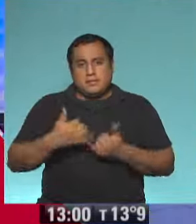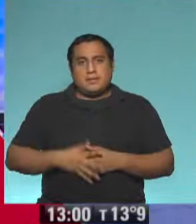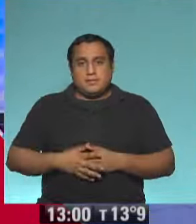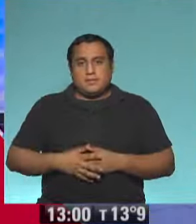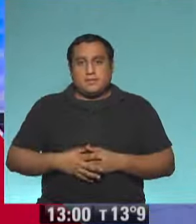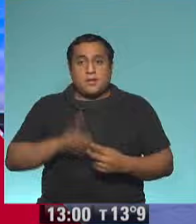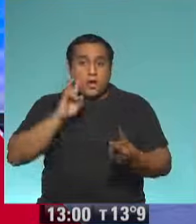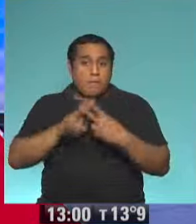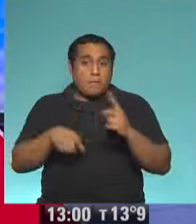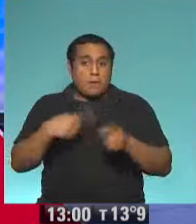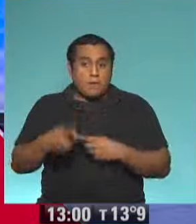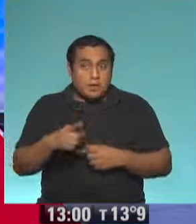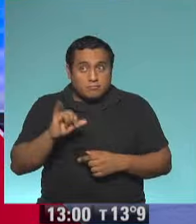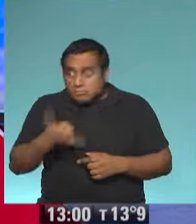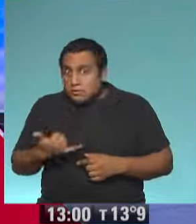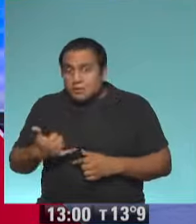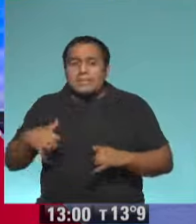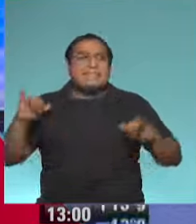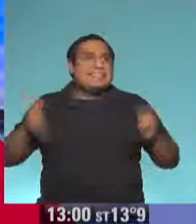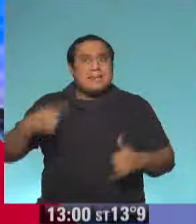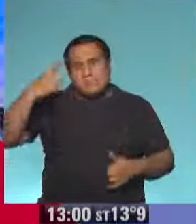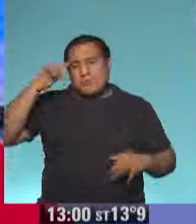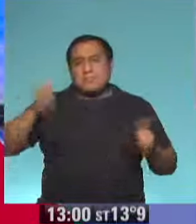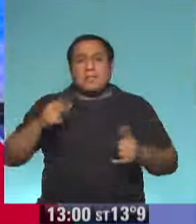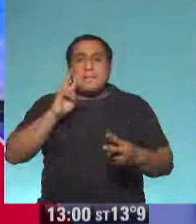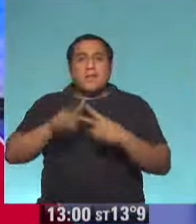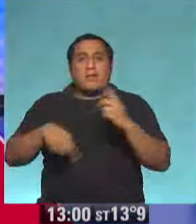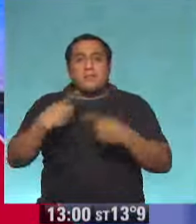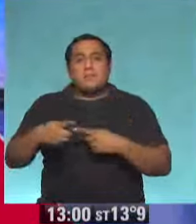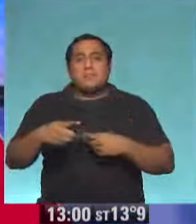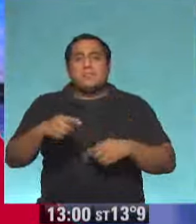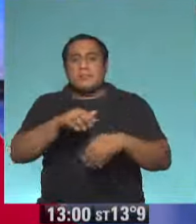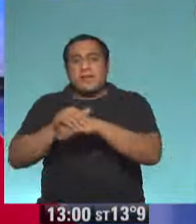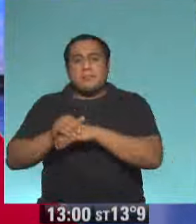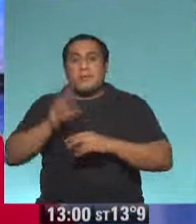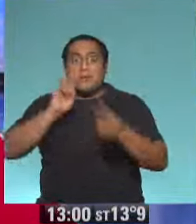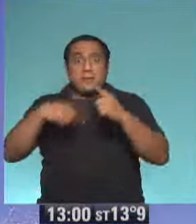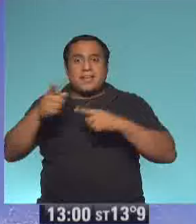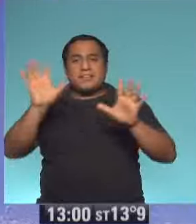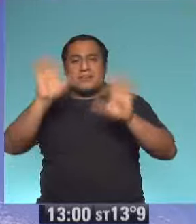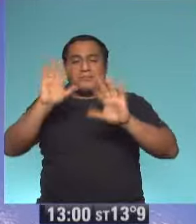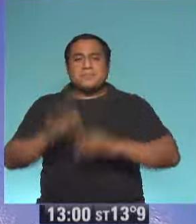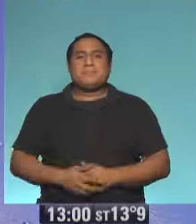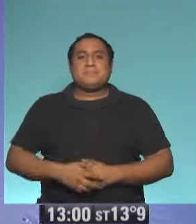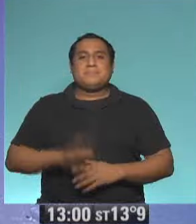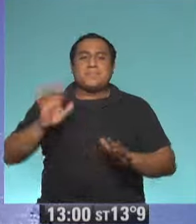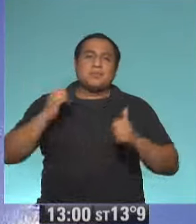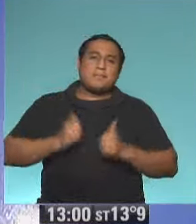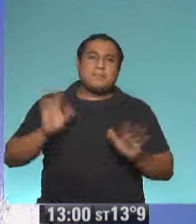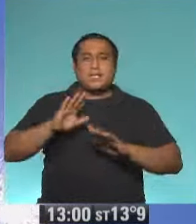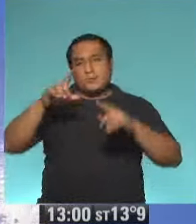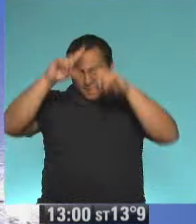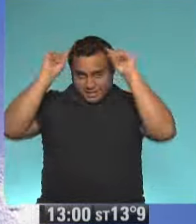Y nos vemos mañana, ¿les parece? ¡Adiós! ¡Nos parece genial! ¡Nos vemos mañana, amigos y amigas! Bueno. ¡Adiós! ¡Hasta mañana! ¡Chao, Zamba! ¡Chao,